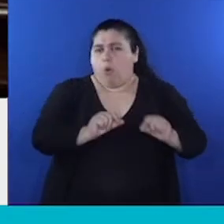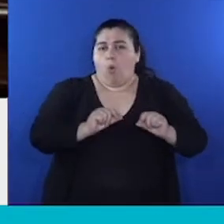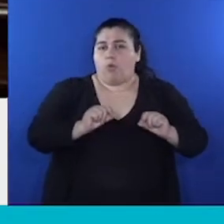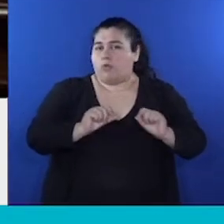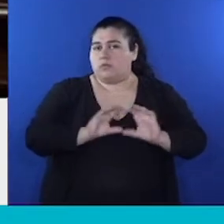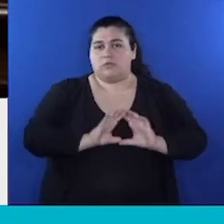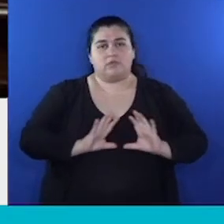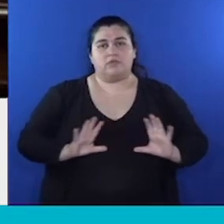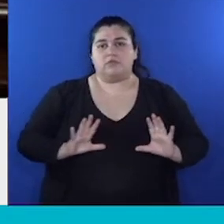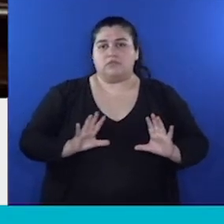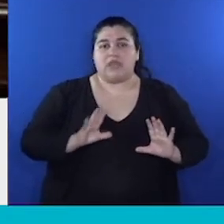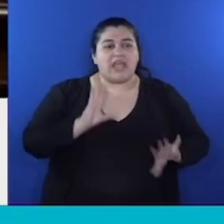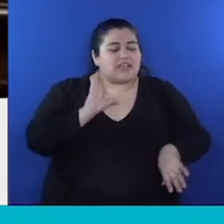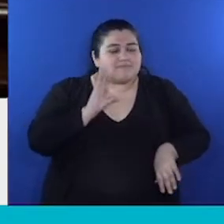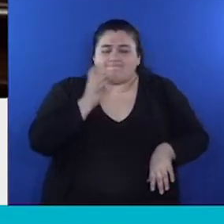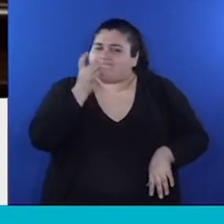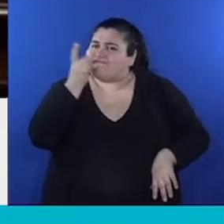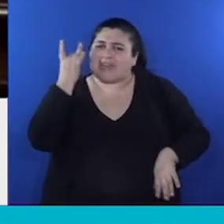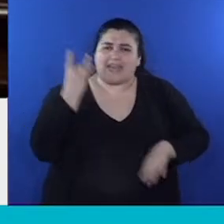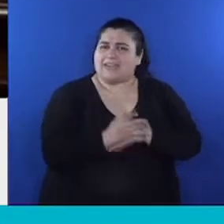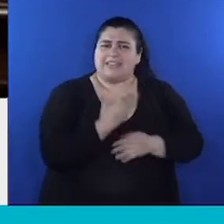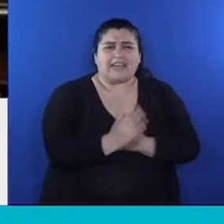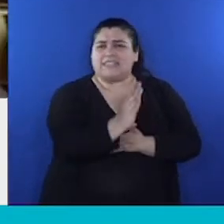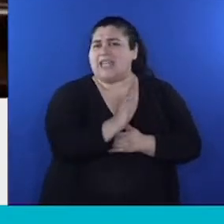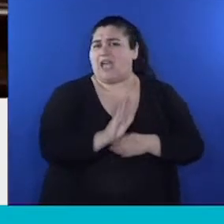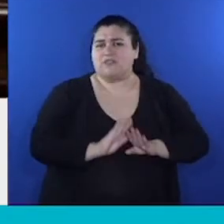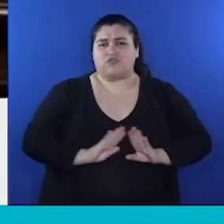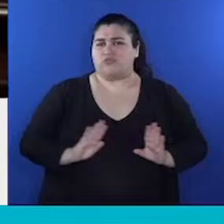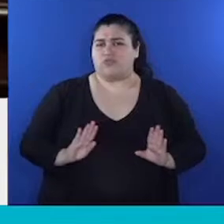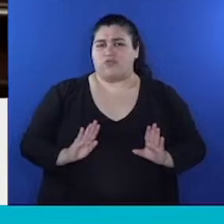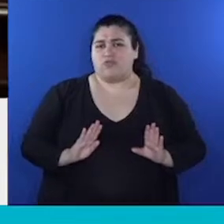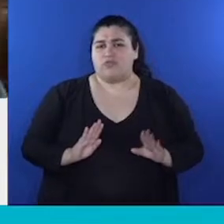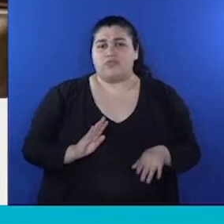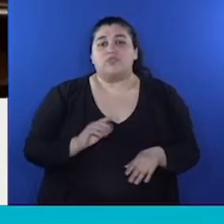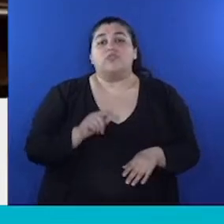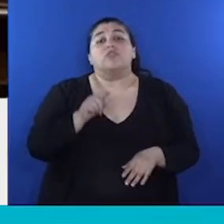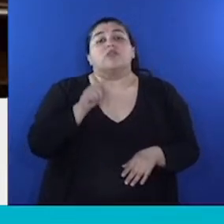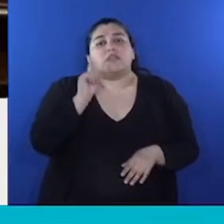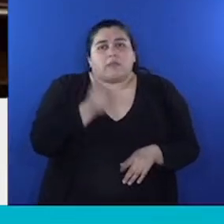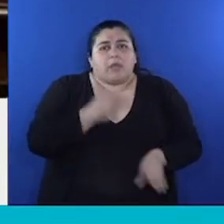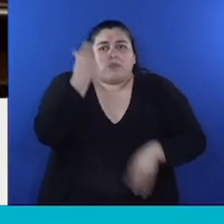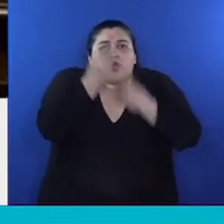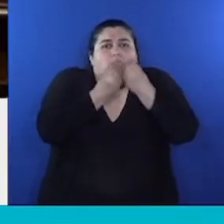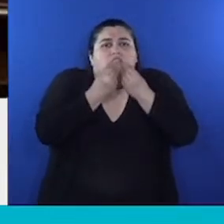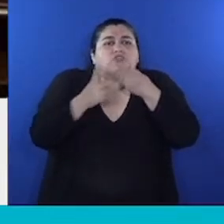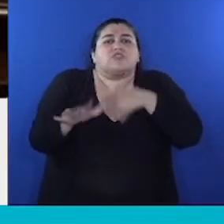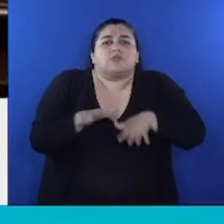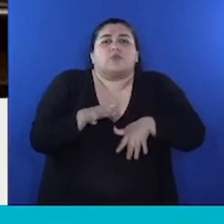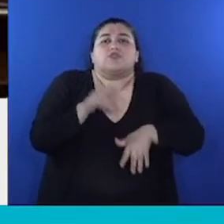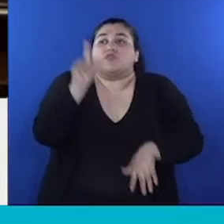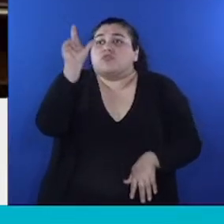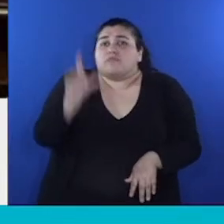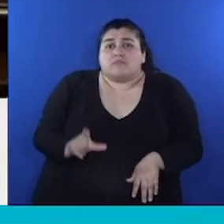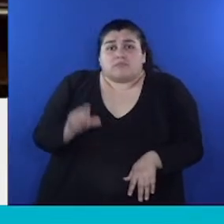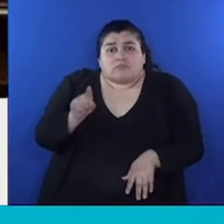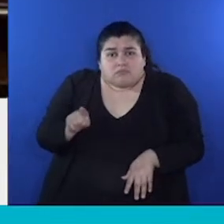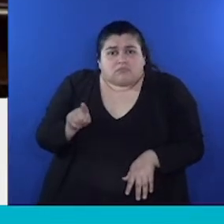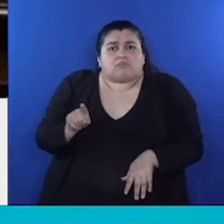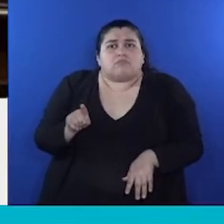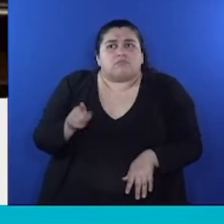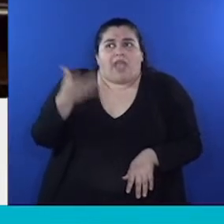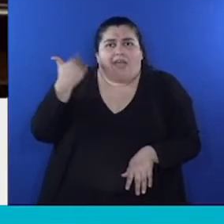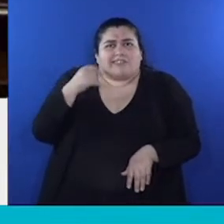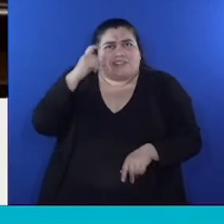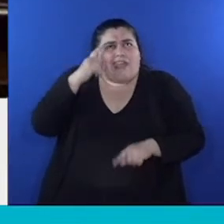generar un rechazo inmediato. Y la preocupación, obviamente, de que estamos hablando de un tipo que fue